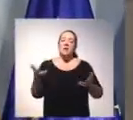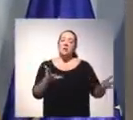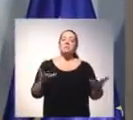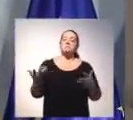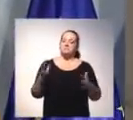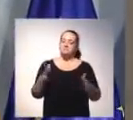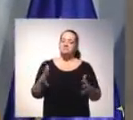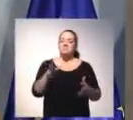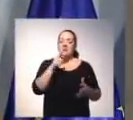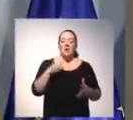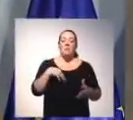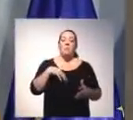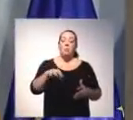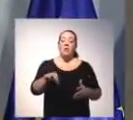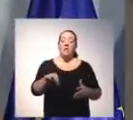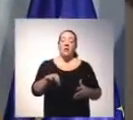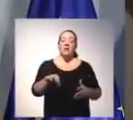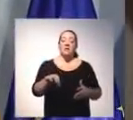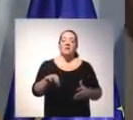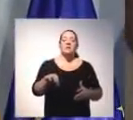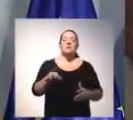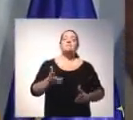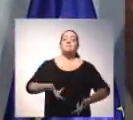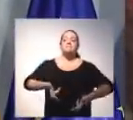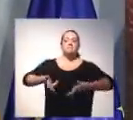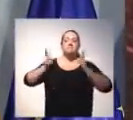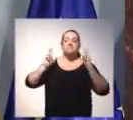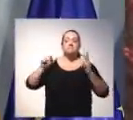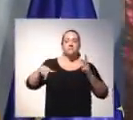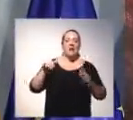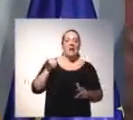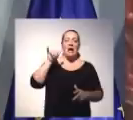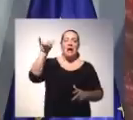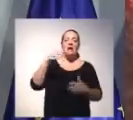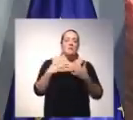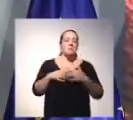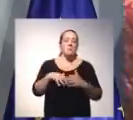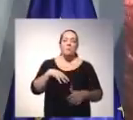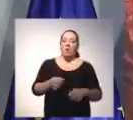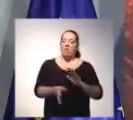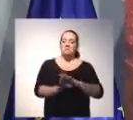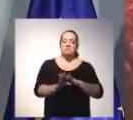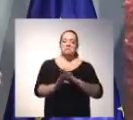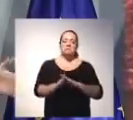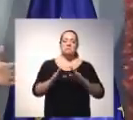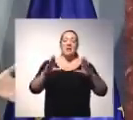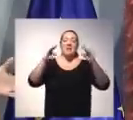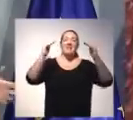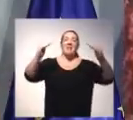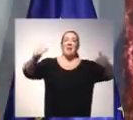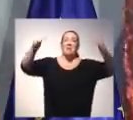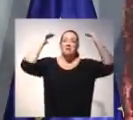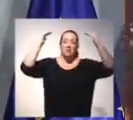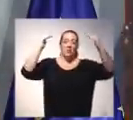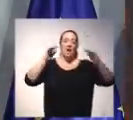van a seguir manteniendo esa operatividad o van a poder permitir la operatividad aérea sin mayor problema. La inversión térmica en el día, en